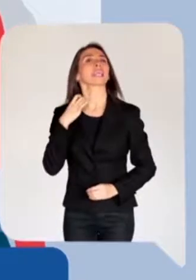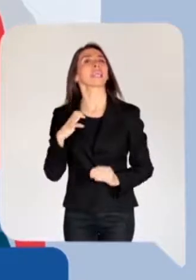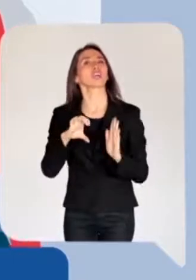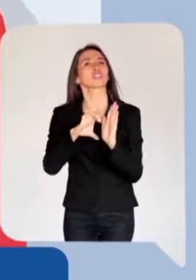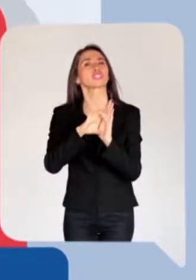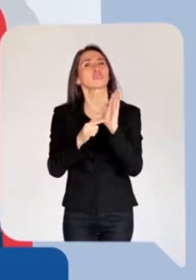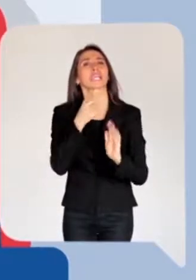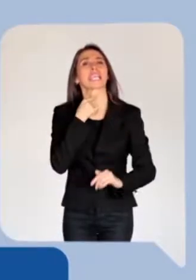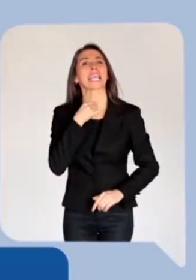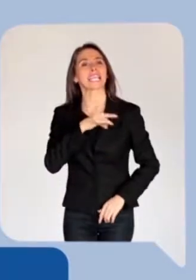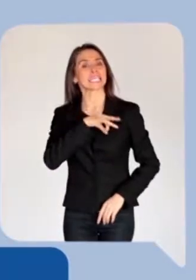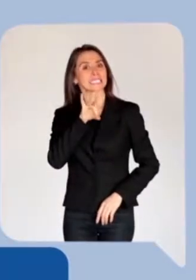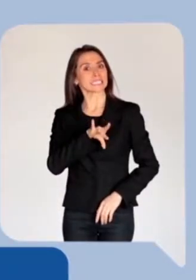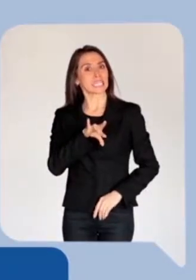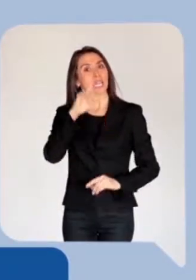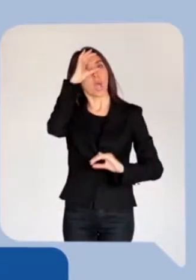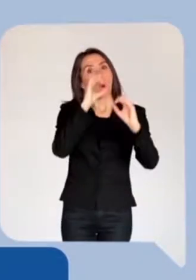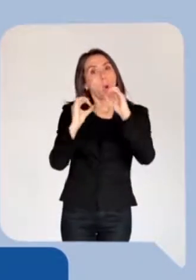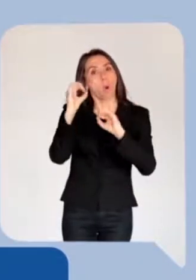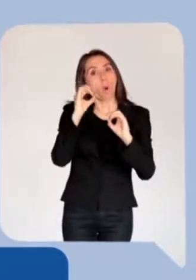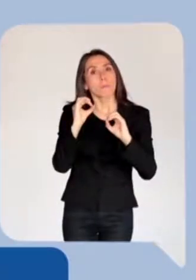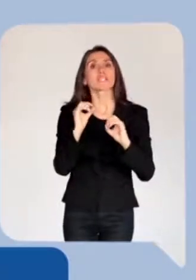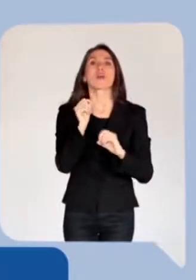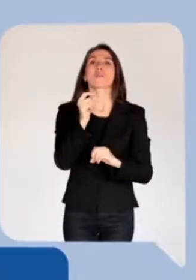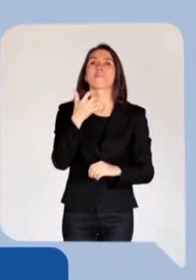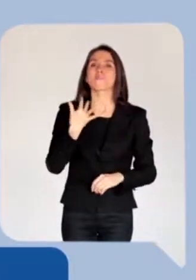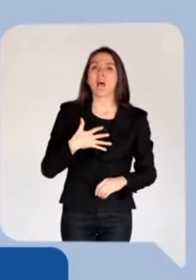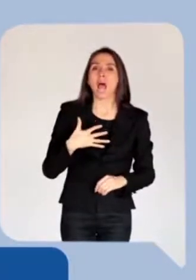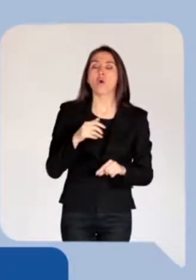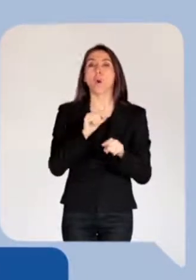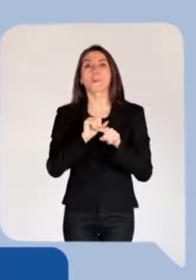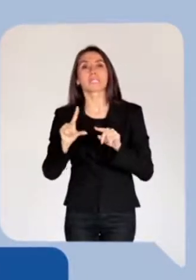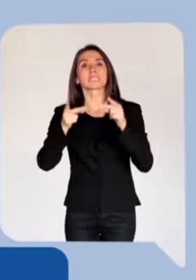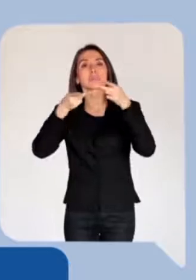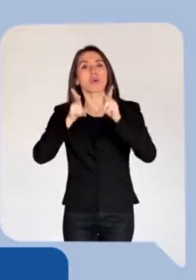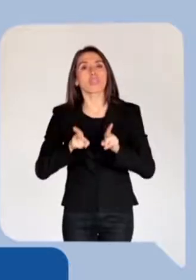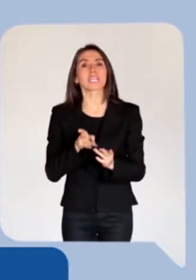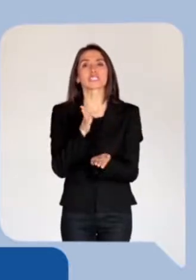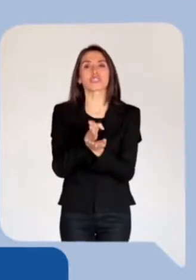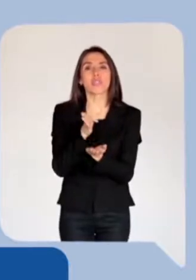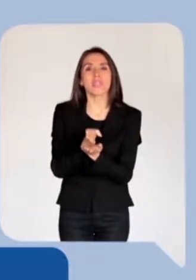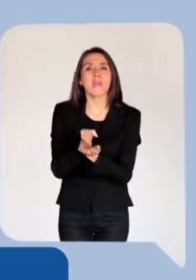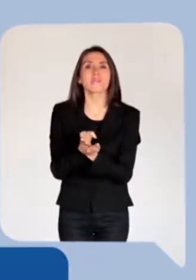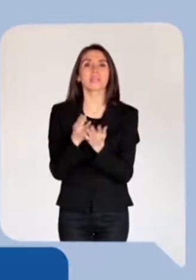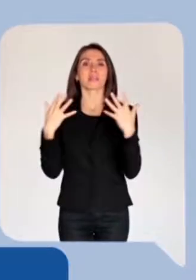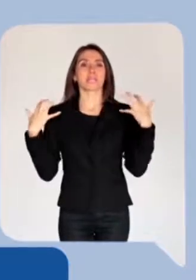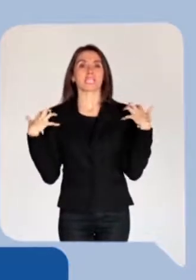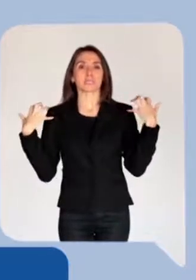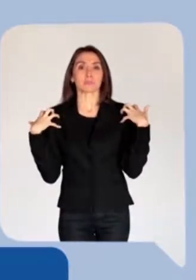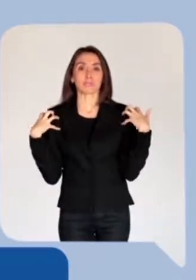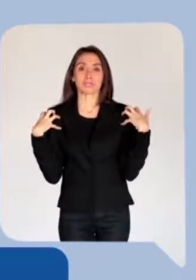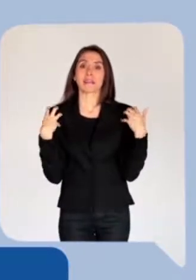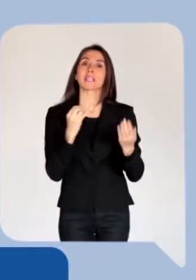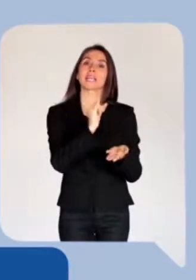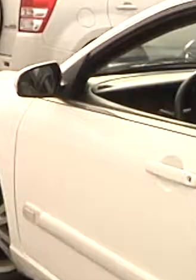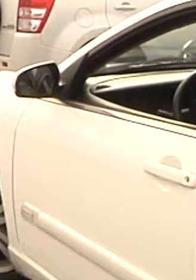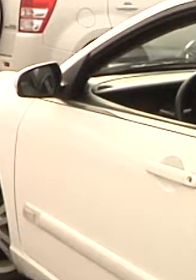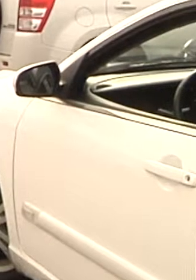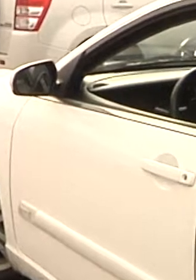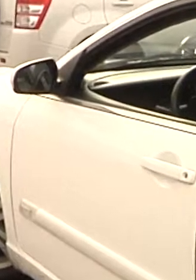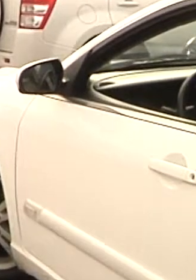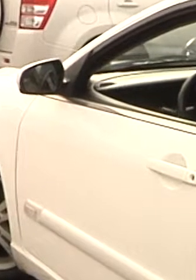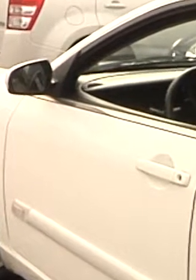para luego dar paso a los cabildos provinciales nosotros como gobernación y los servicios públicos